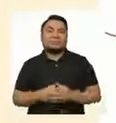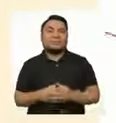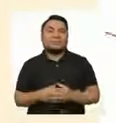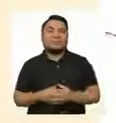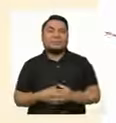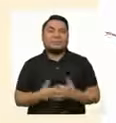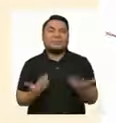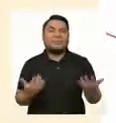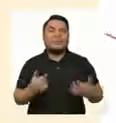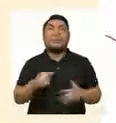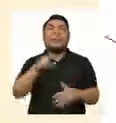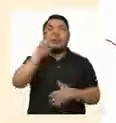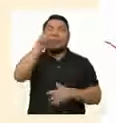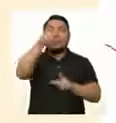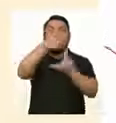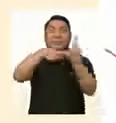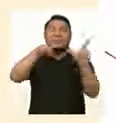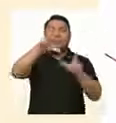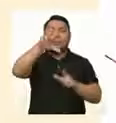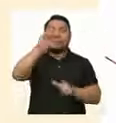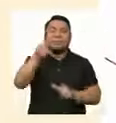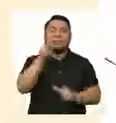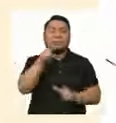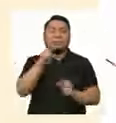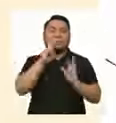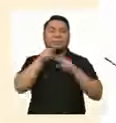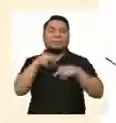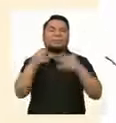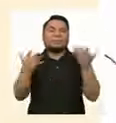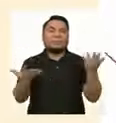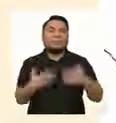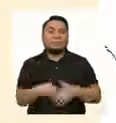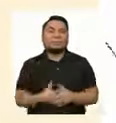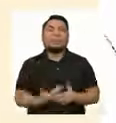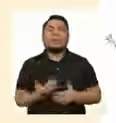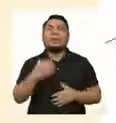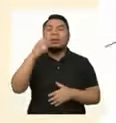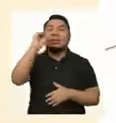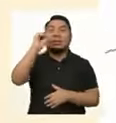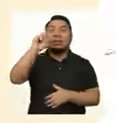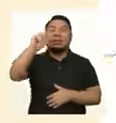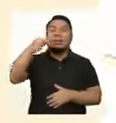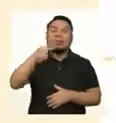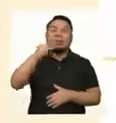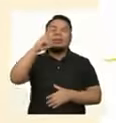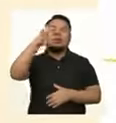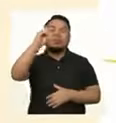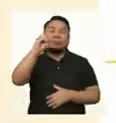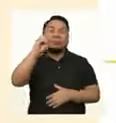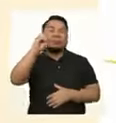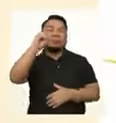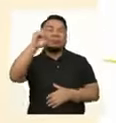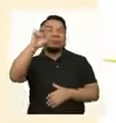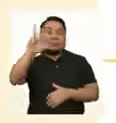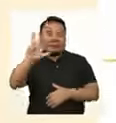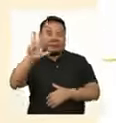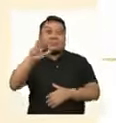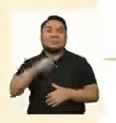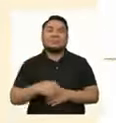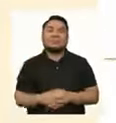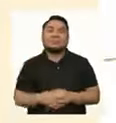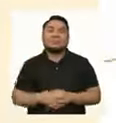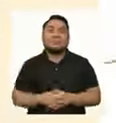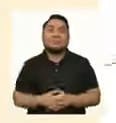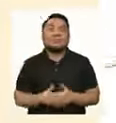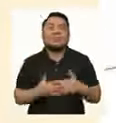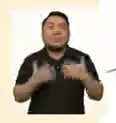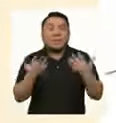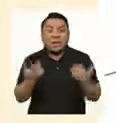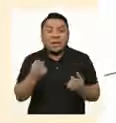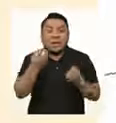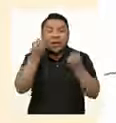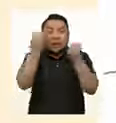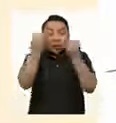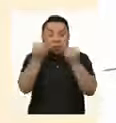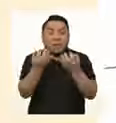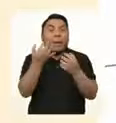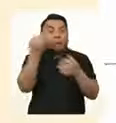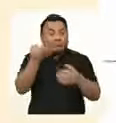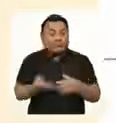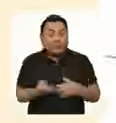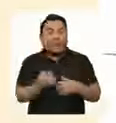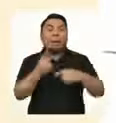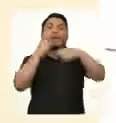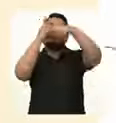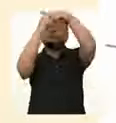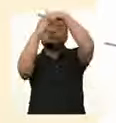centésimas. 1 entre 30, teniendo como resultado 0,03 centésimas. Y para confirmar, veamos